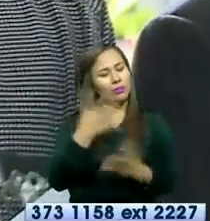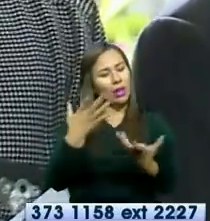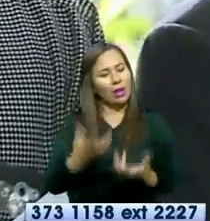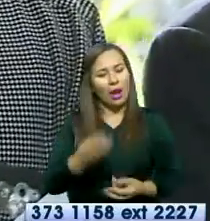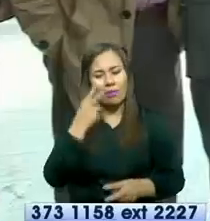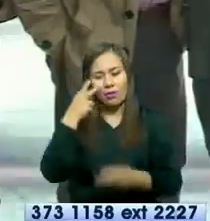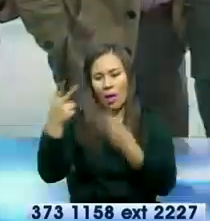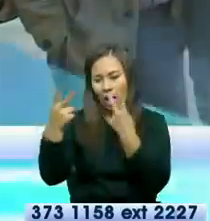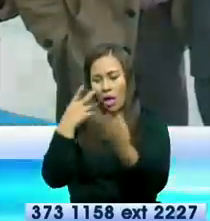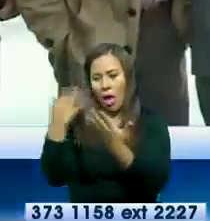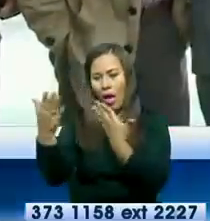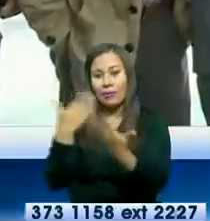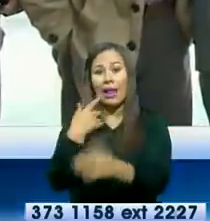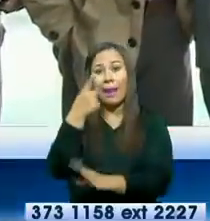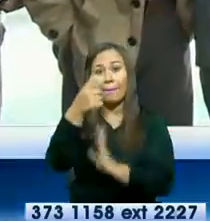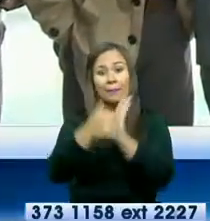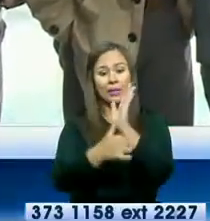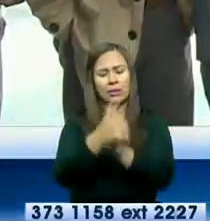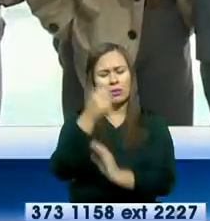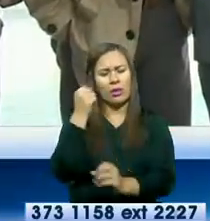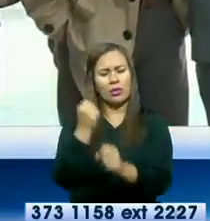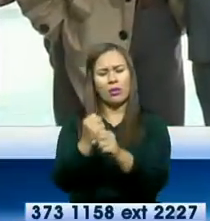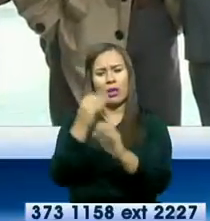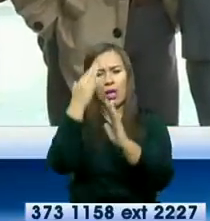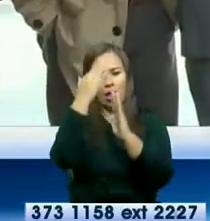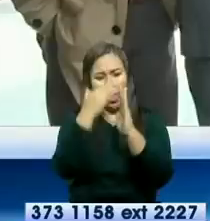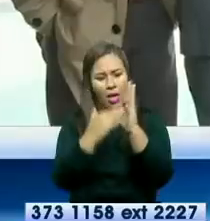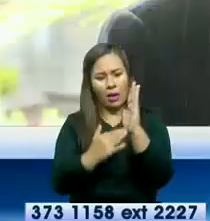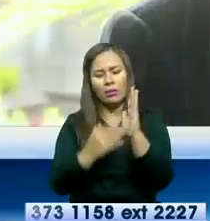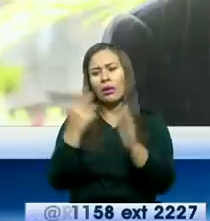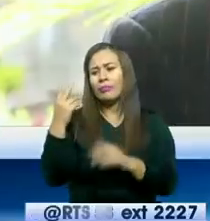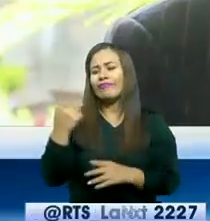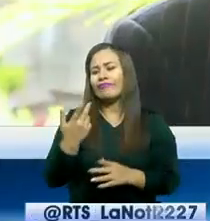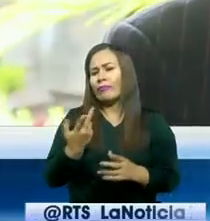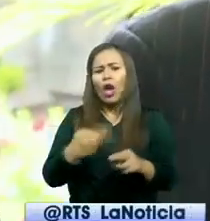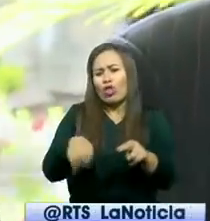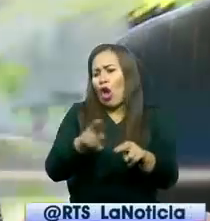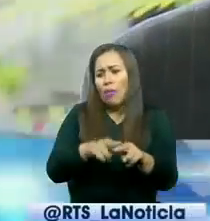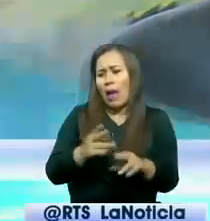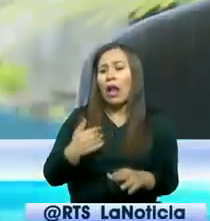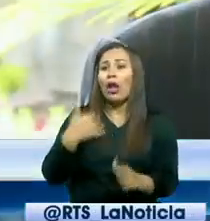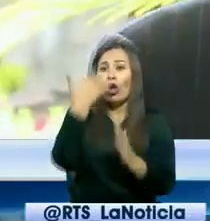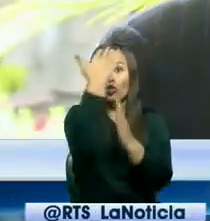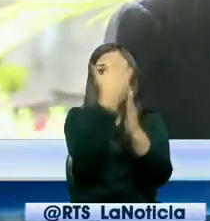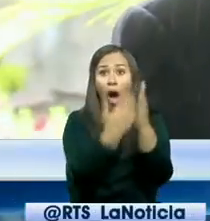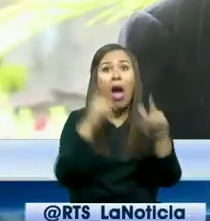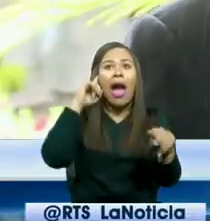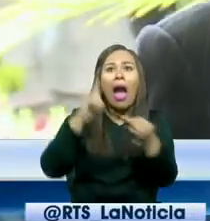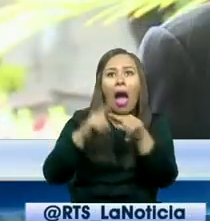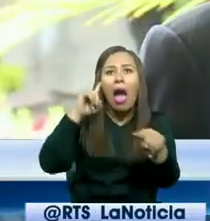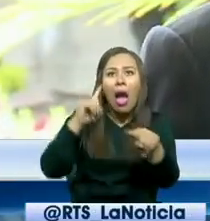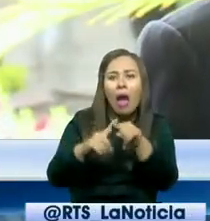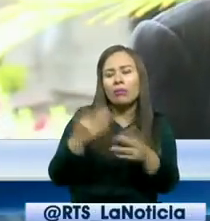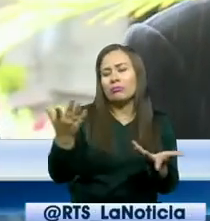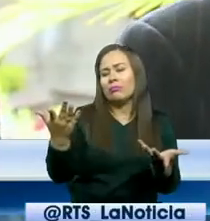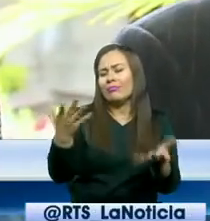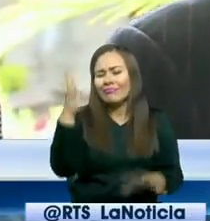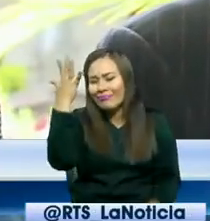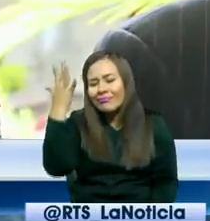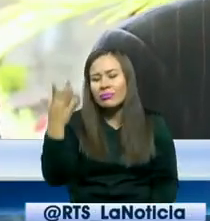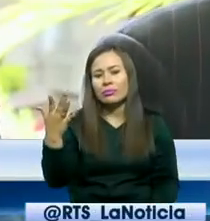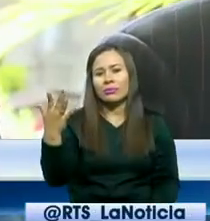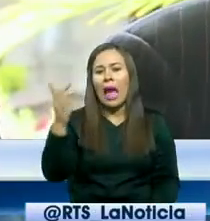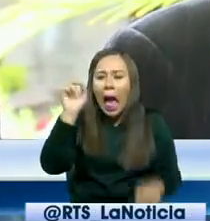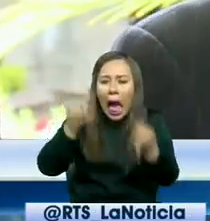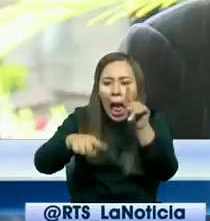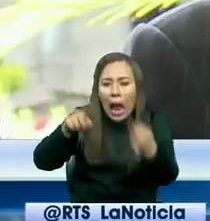resaltó que el no estar de acuerdo en todos los temas es normal. Ya lo ha dicho el presidente más de una vez, la diversidad del Ecuador no solo se refleja en